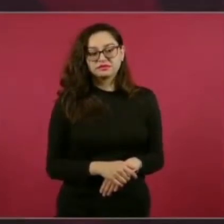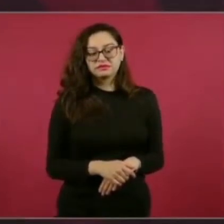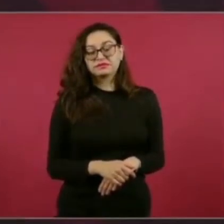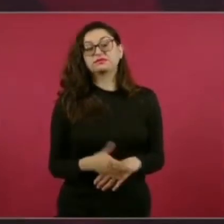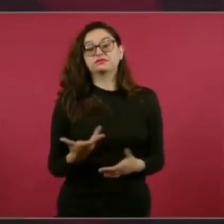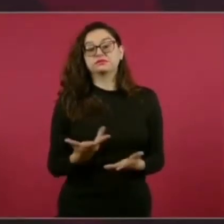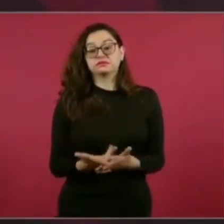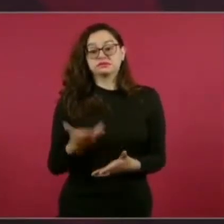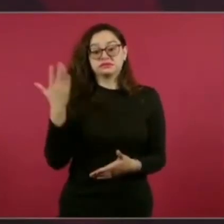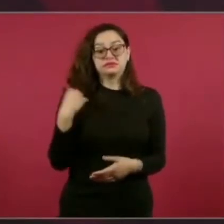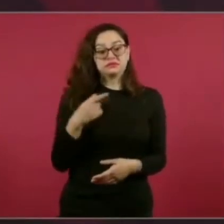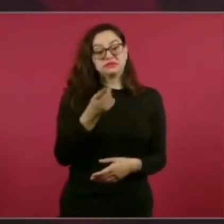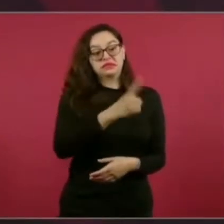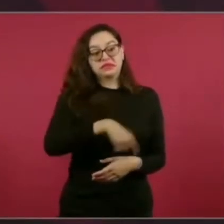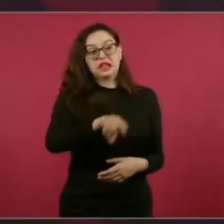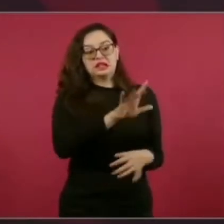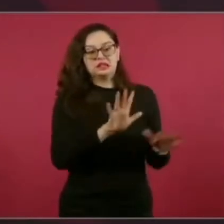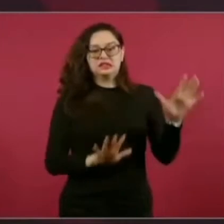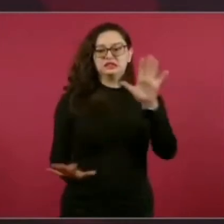y